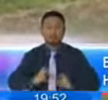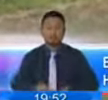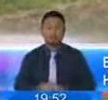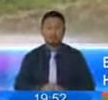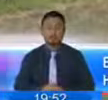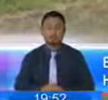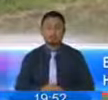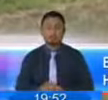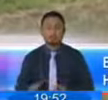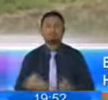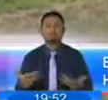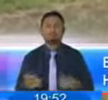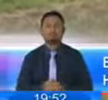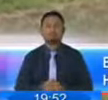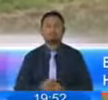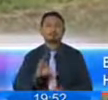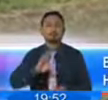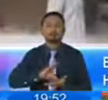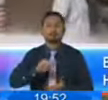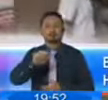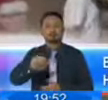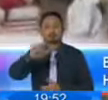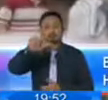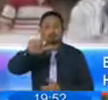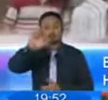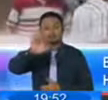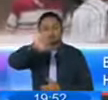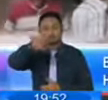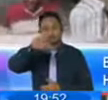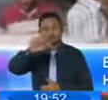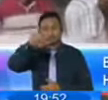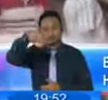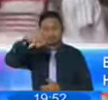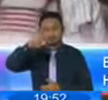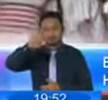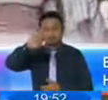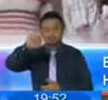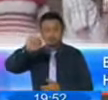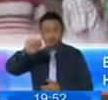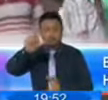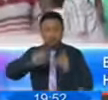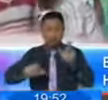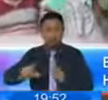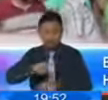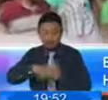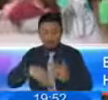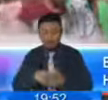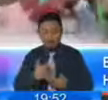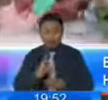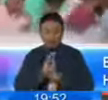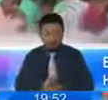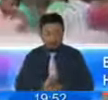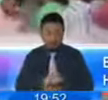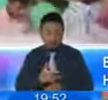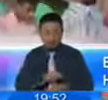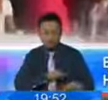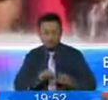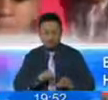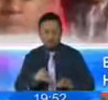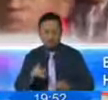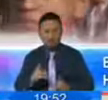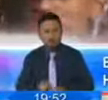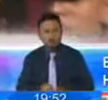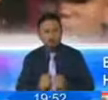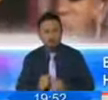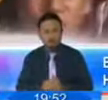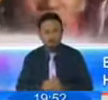El siniestro ocurrió en la ciudad de Alejandría. Sobrevivientes y voluntarios narraron los momentos de angustia que les tocó vivir